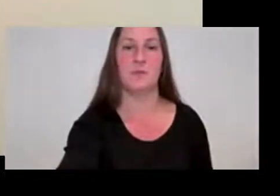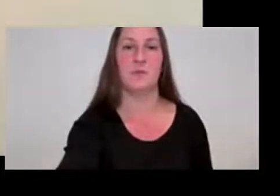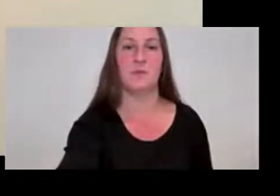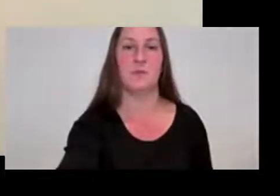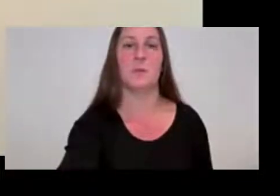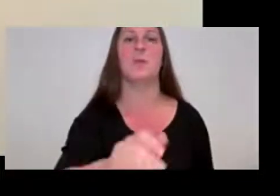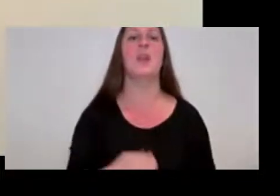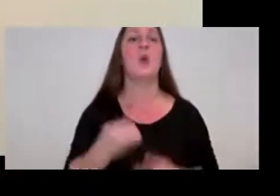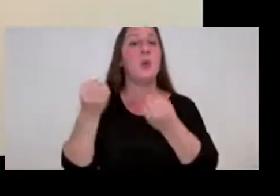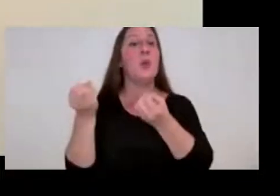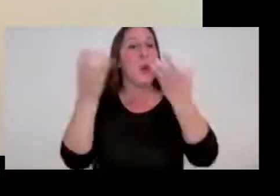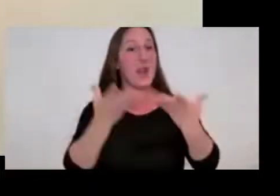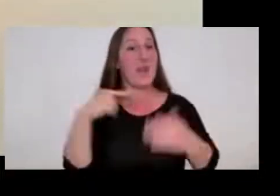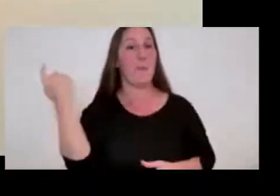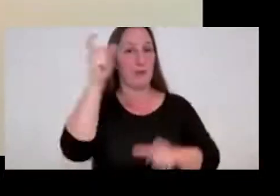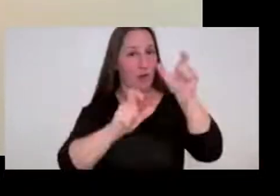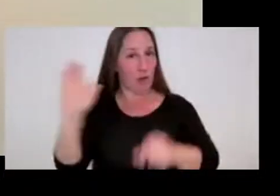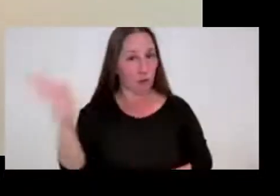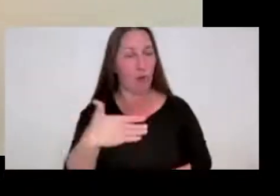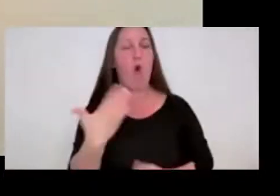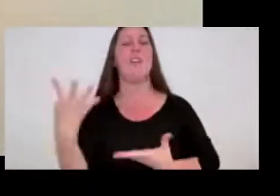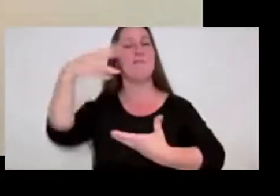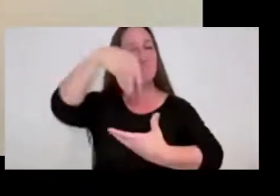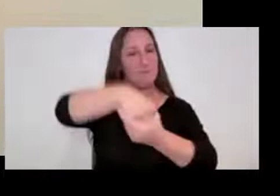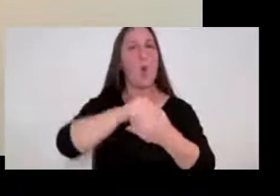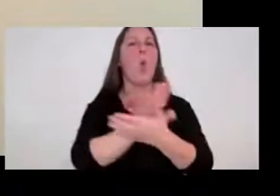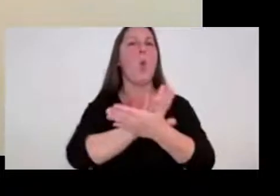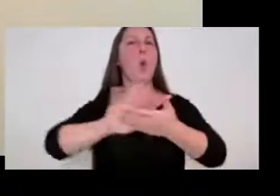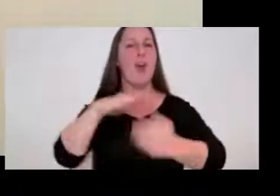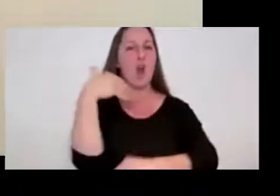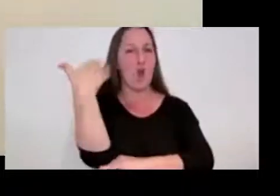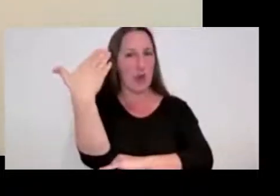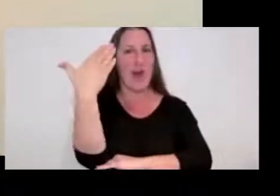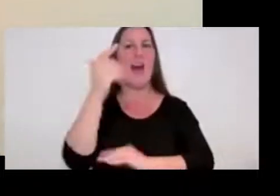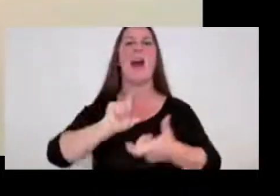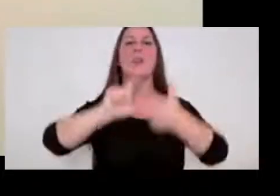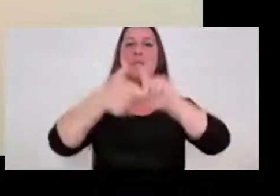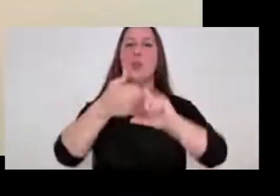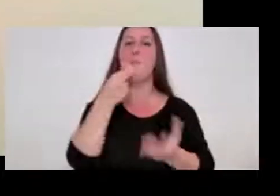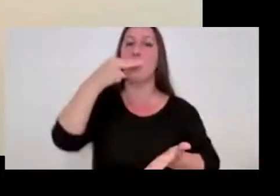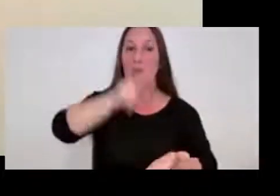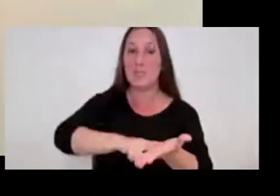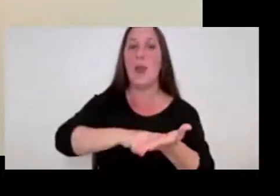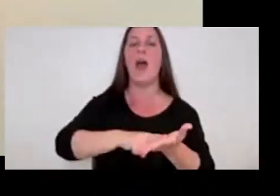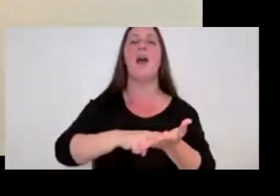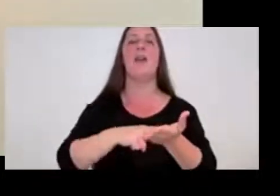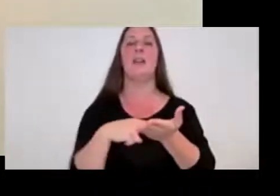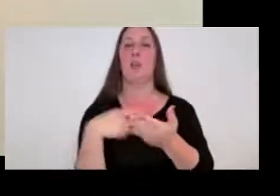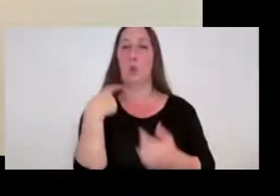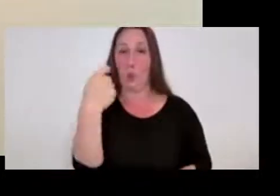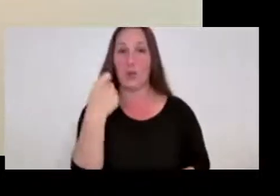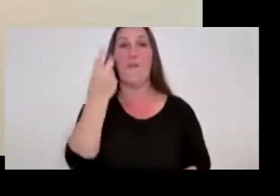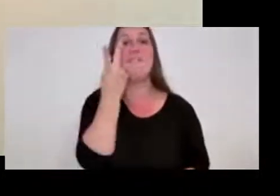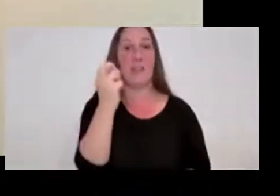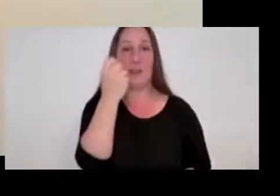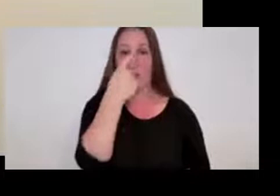bienvenida a todos los que se conectan para participar de esta nueva jornada de actualización impositiva y previsional de este 2021 que